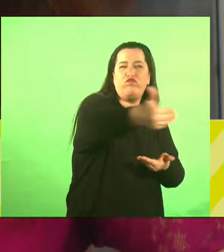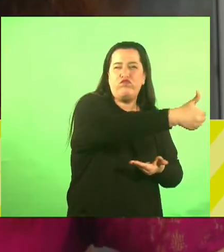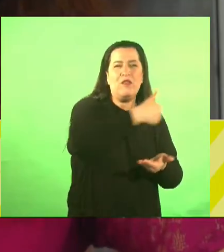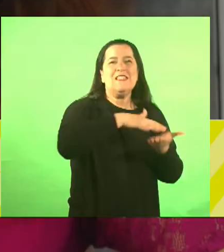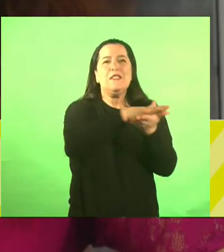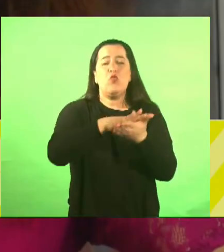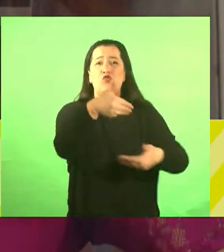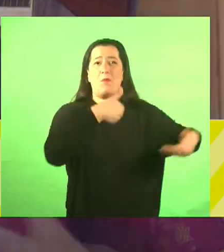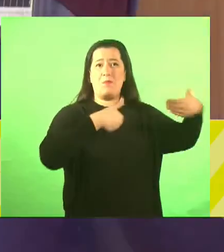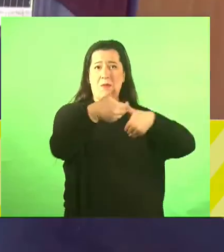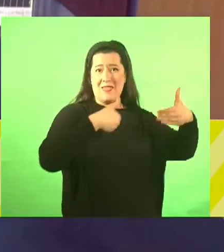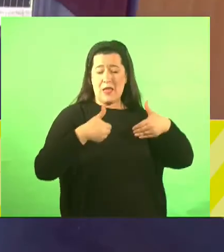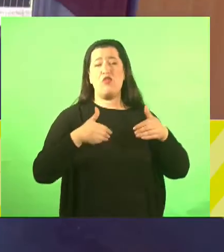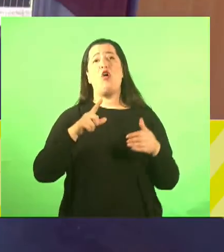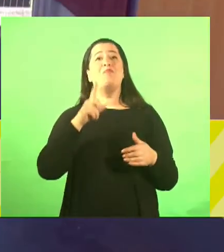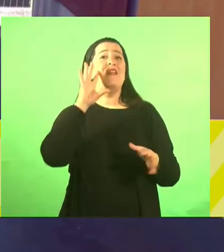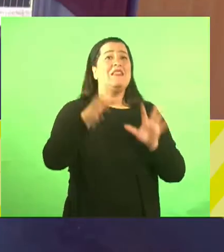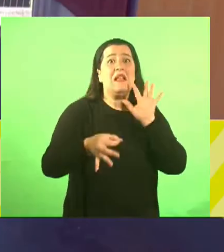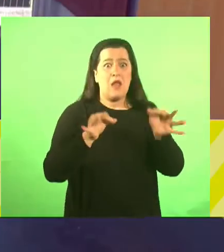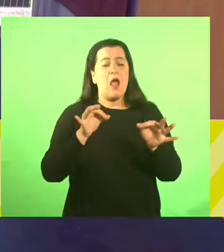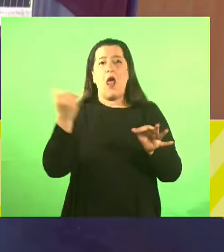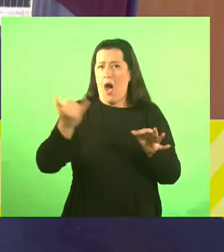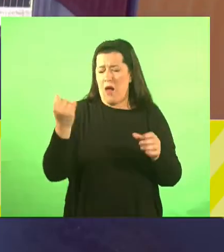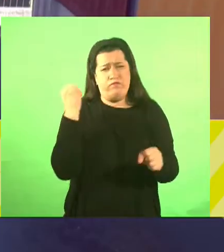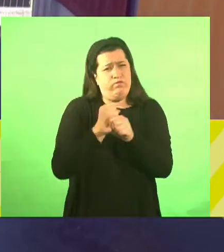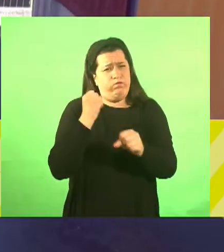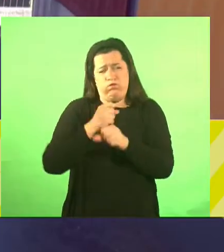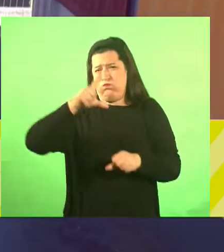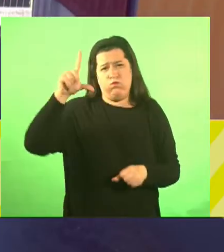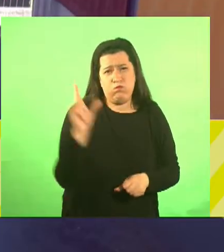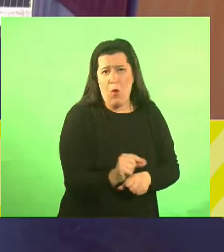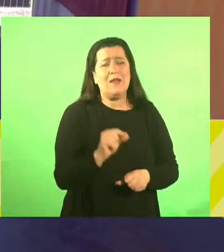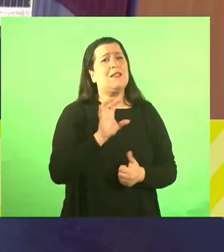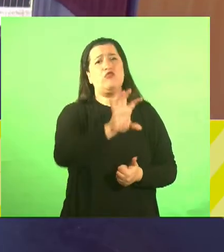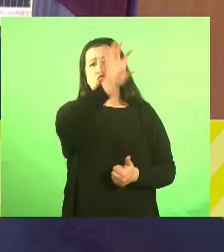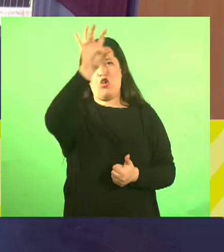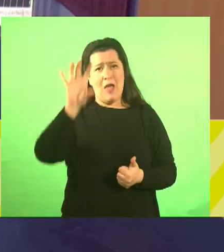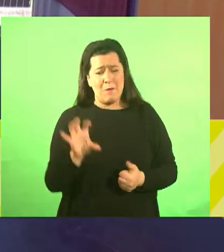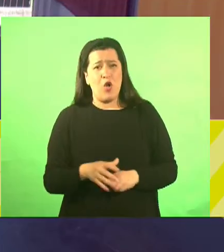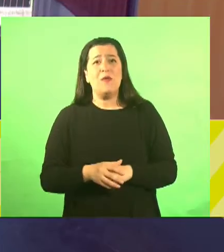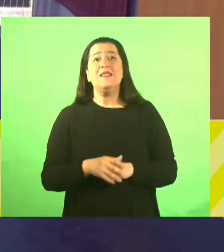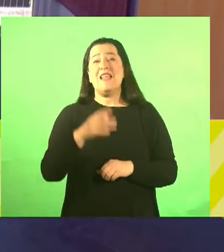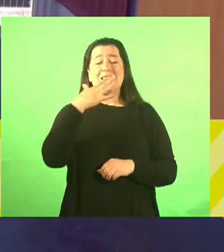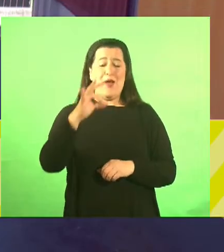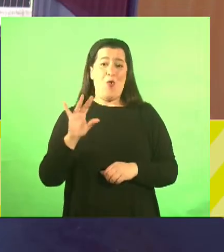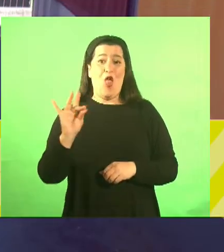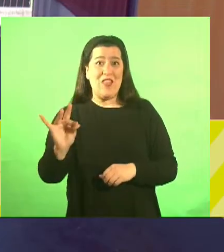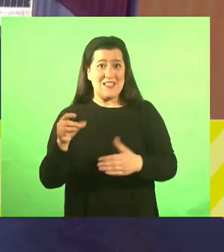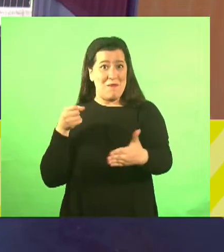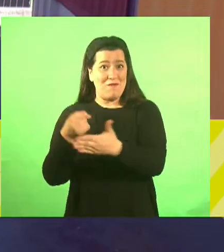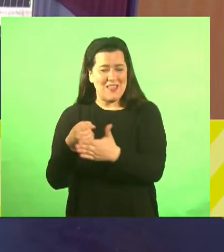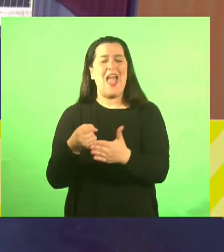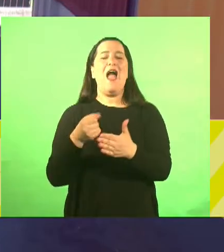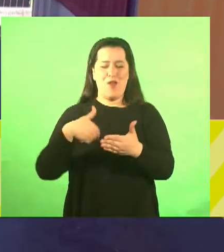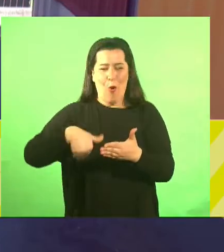los pedidos que van llegando, nos vamos enterando de que se está trabajando un montón. Excelente. En todos los territorios y ya a final de año presentaremos un informe